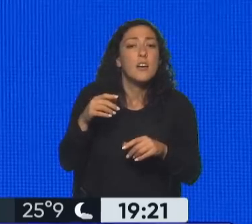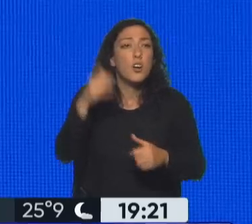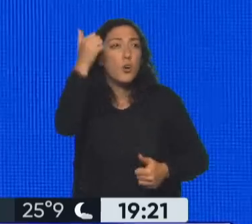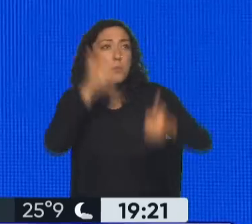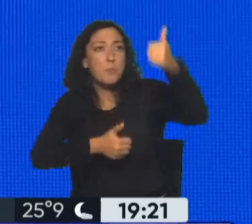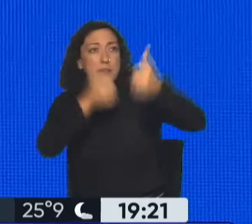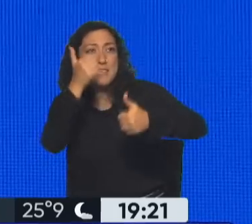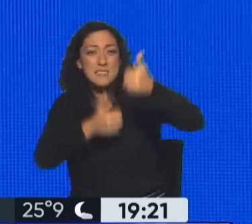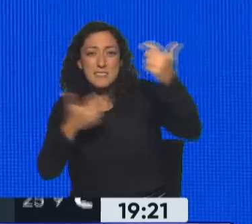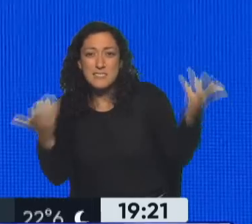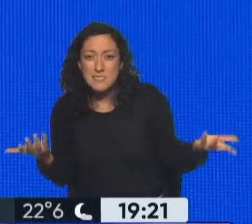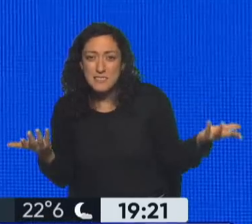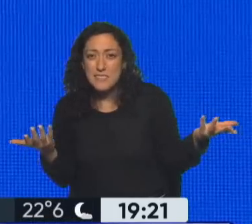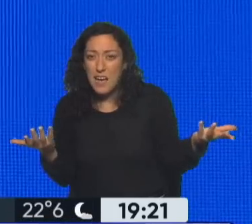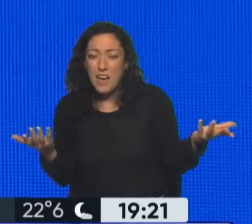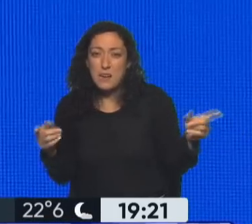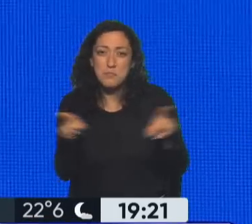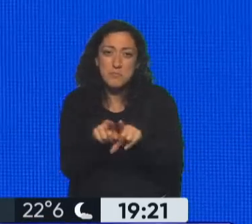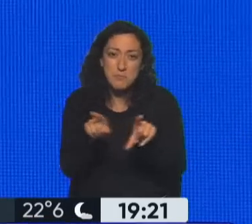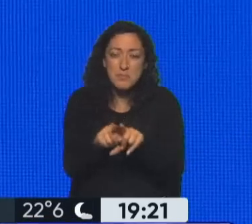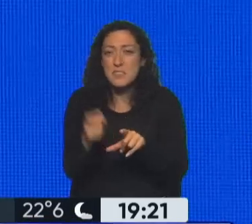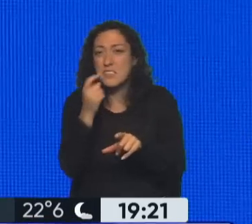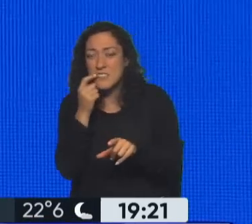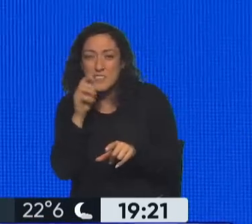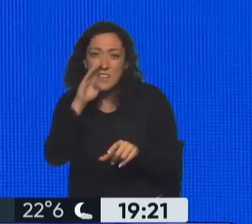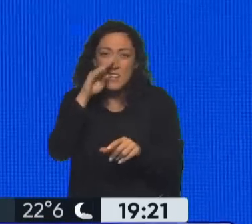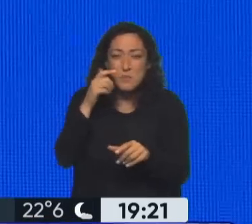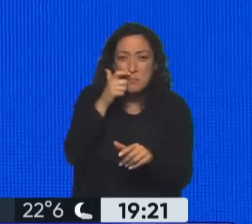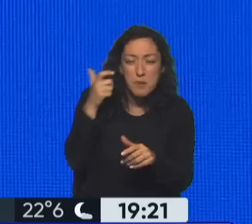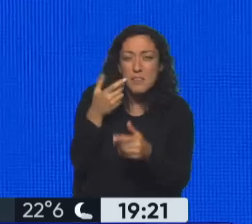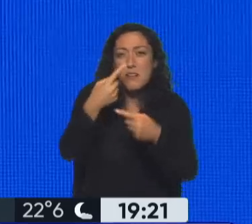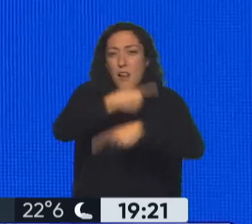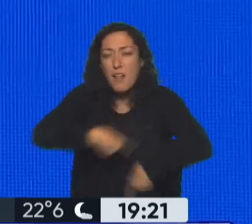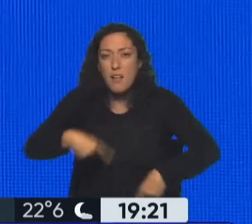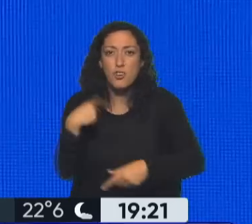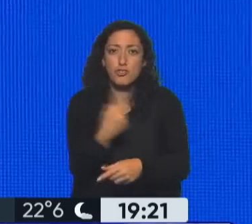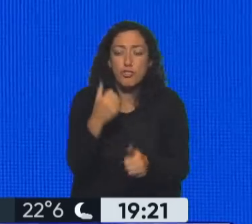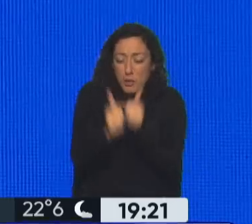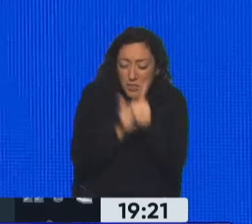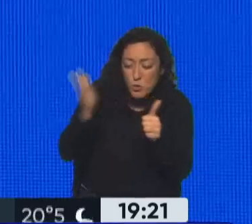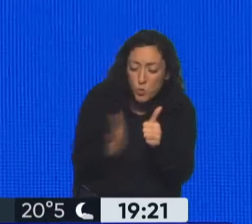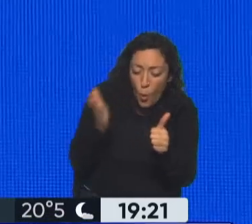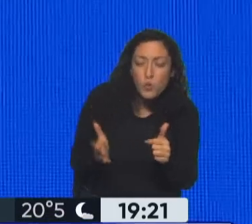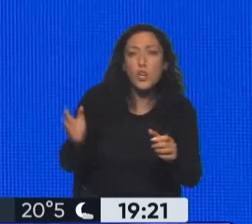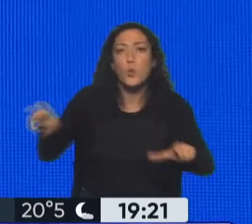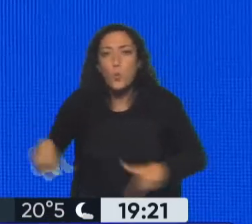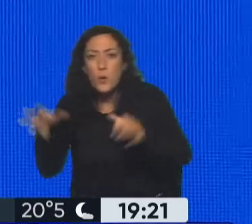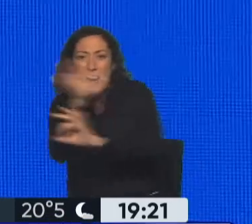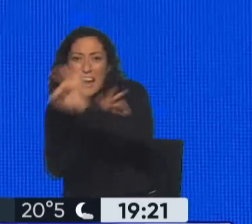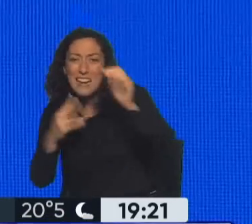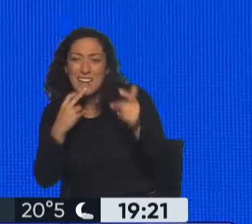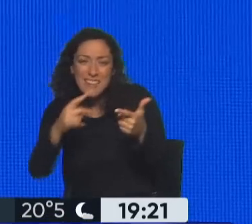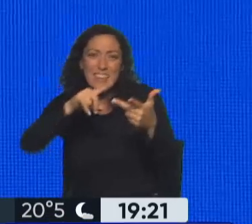con el sector siderúrgico y de petroquímica de la Argentina. Son competitivos. Nosotros somos un país industrial, con energía nuclear, con